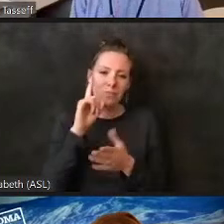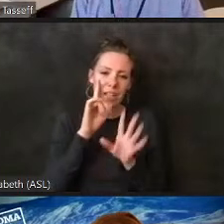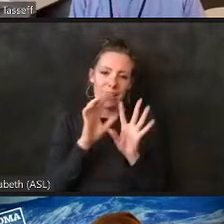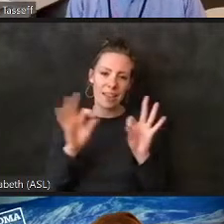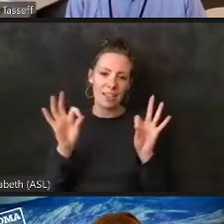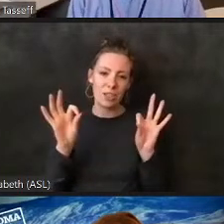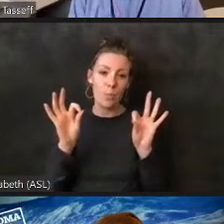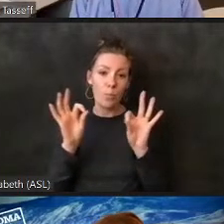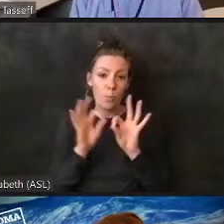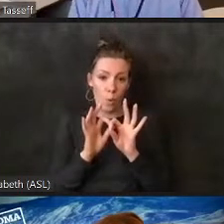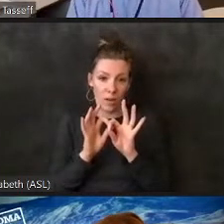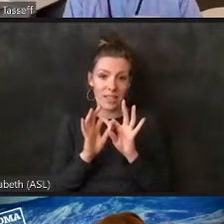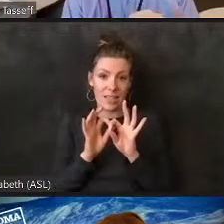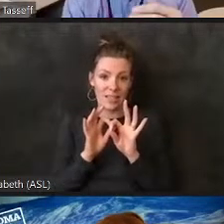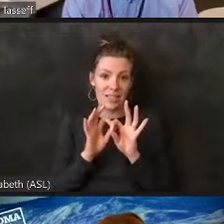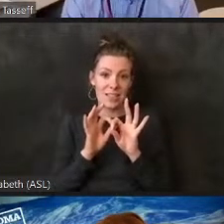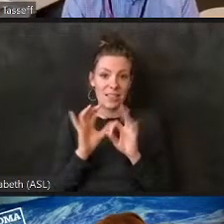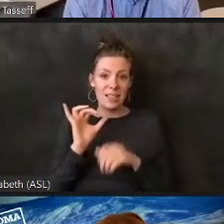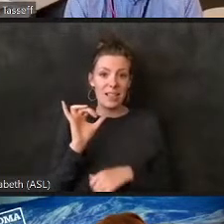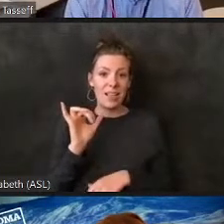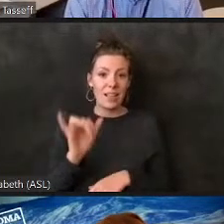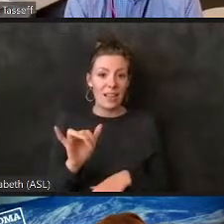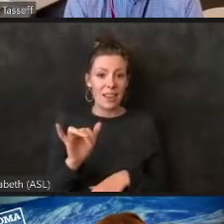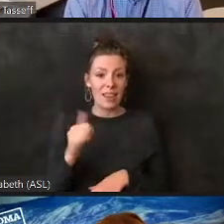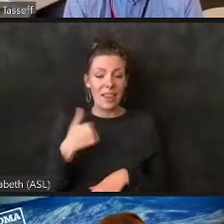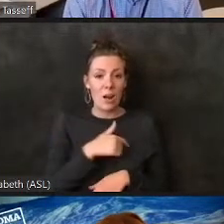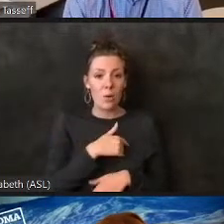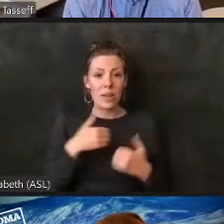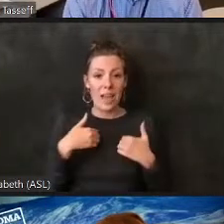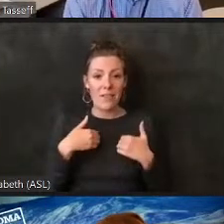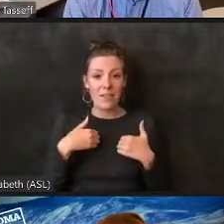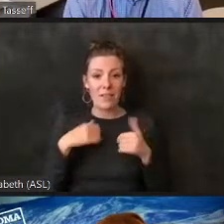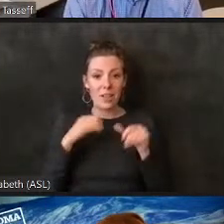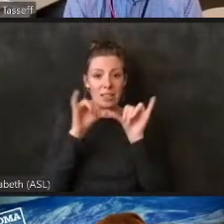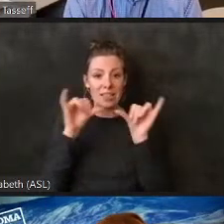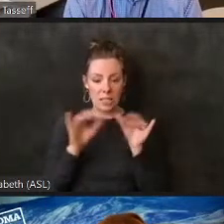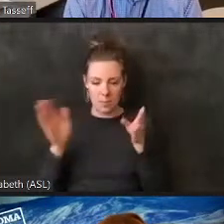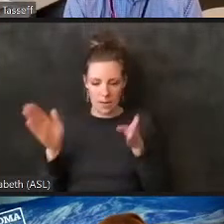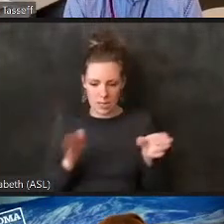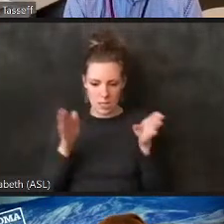Yo pienso que es importante de que tengamos una.